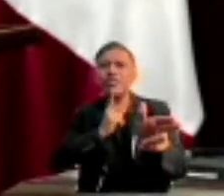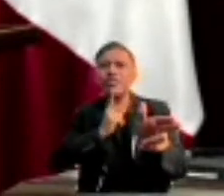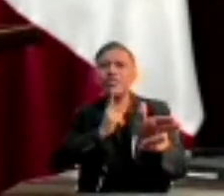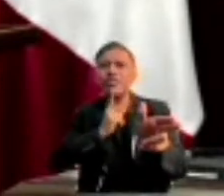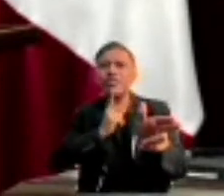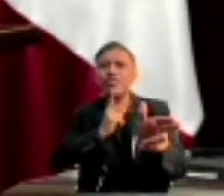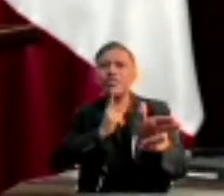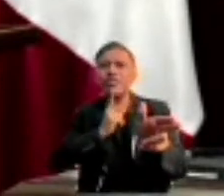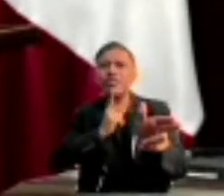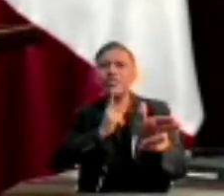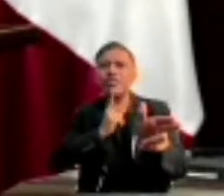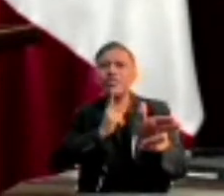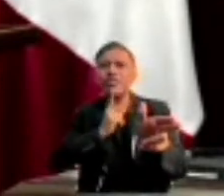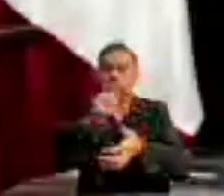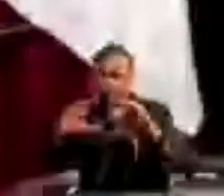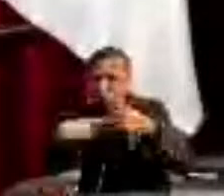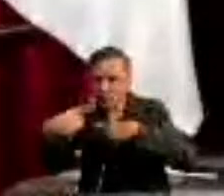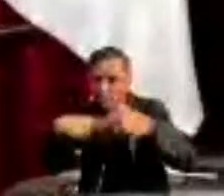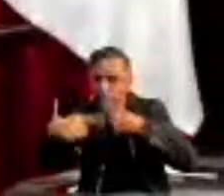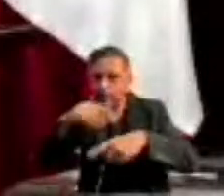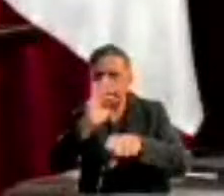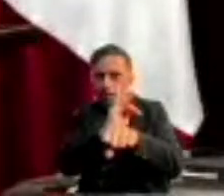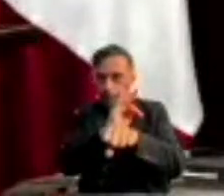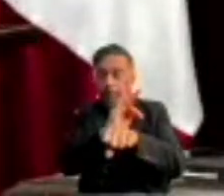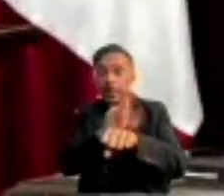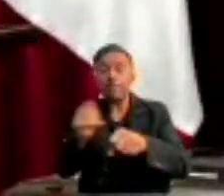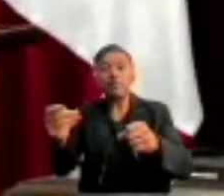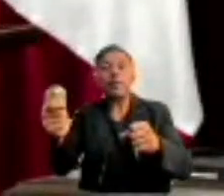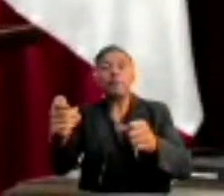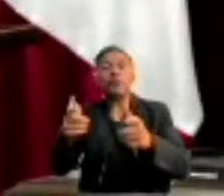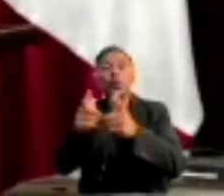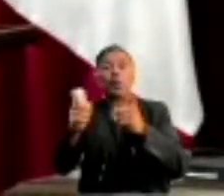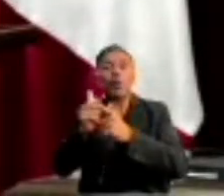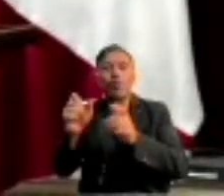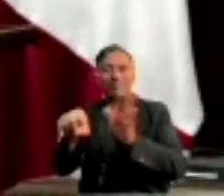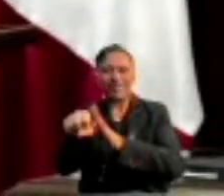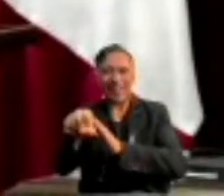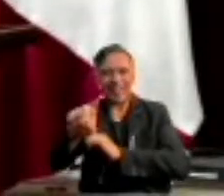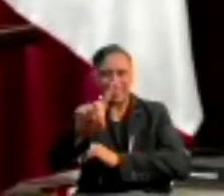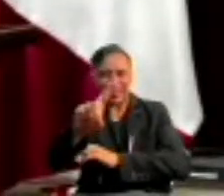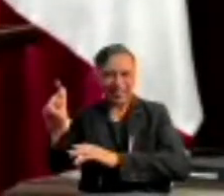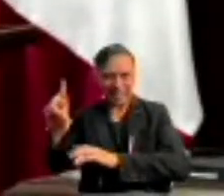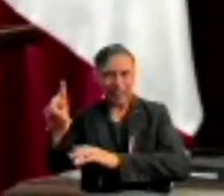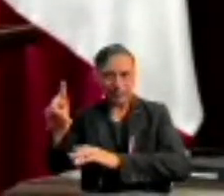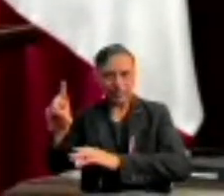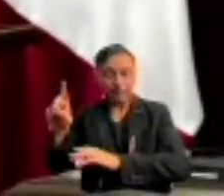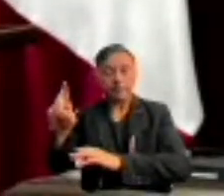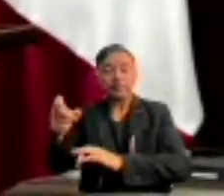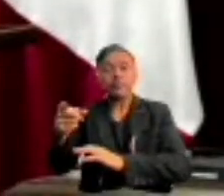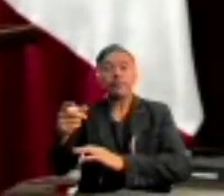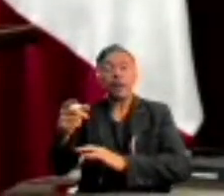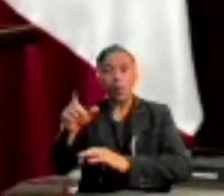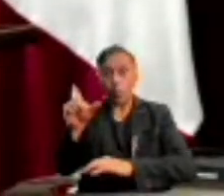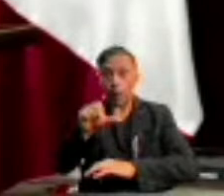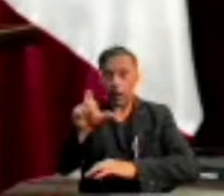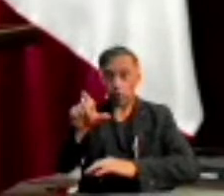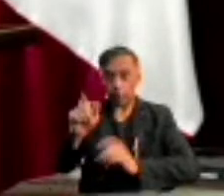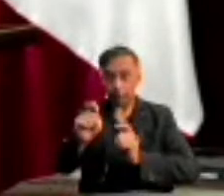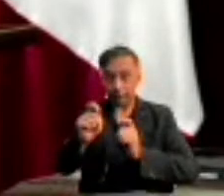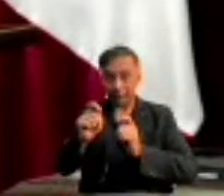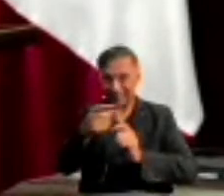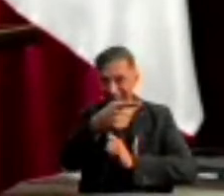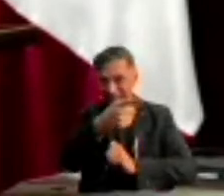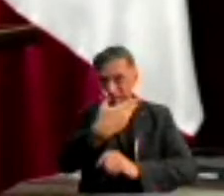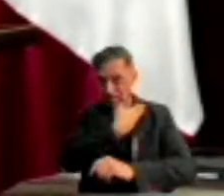de la derecha extrema de las medidas del Ejecutivo Federal, con la llegada a la presidencia de Manuel